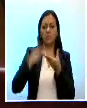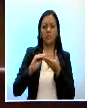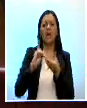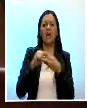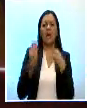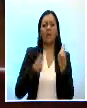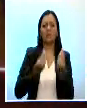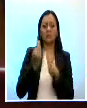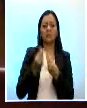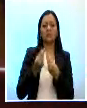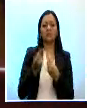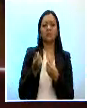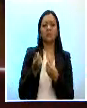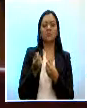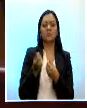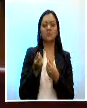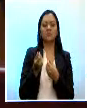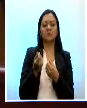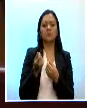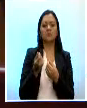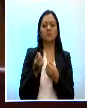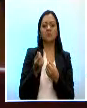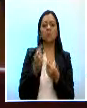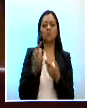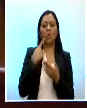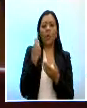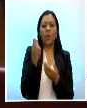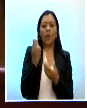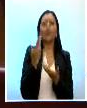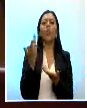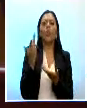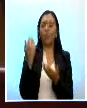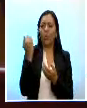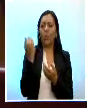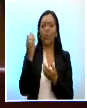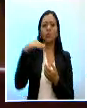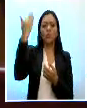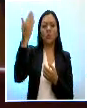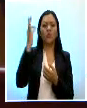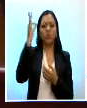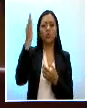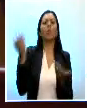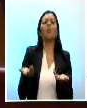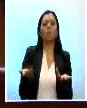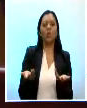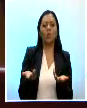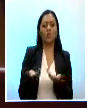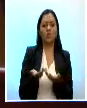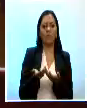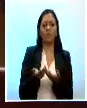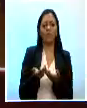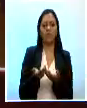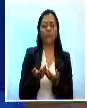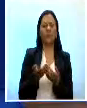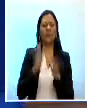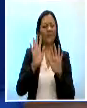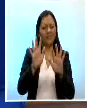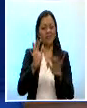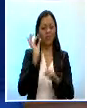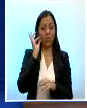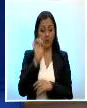dinero van a jubilar a los ecuatorianos y ecuatorianas que quieran acceder a este derecho? Pero asambleísta, sobre